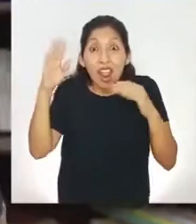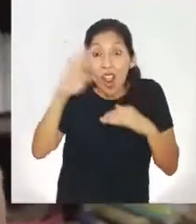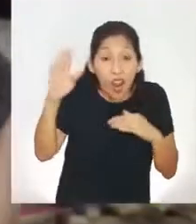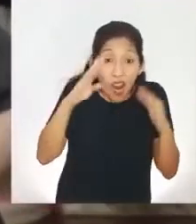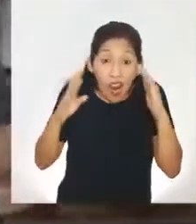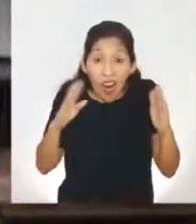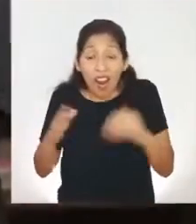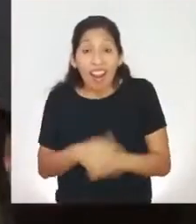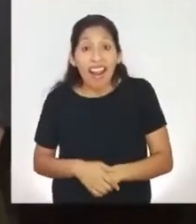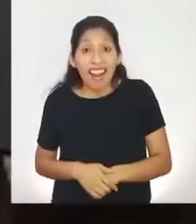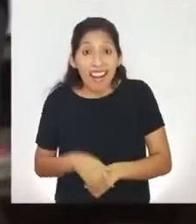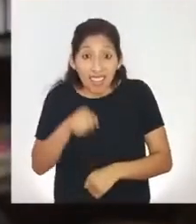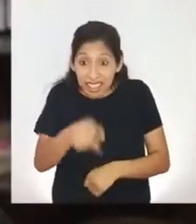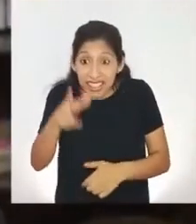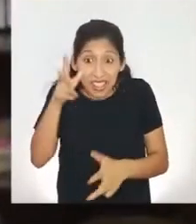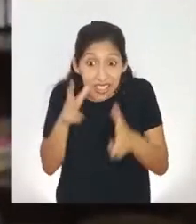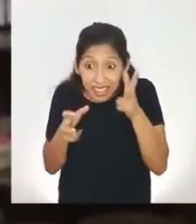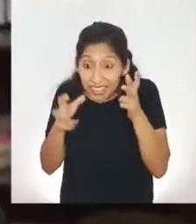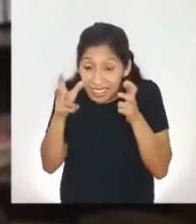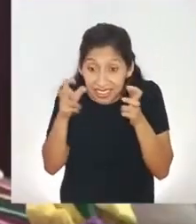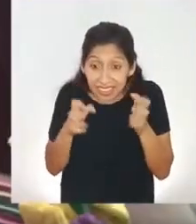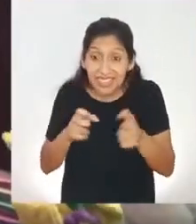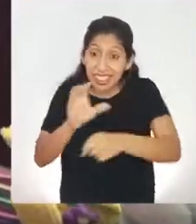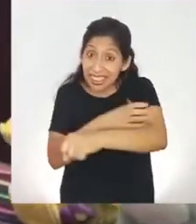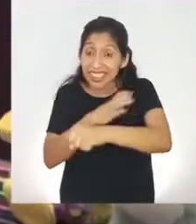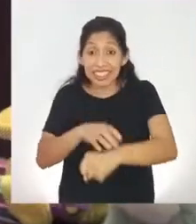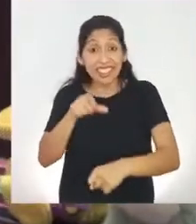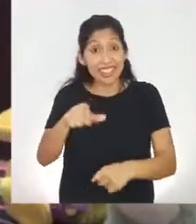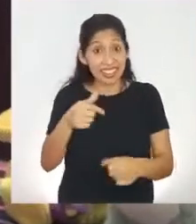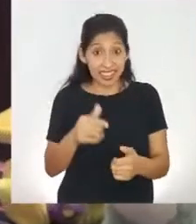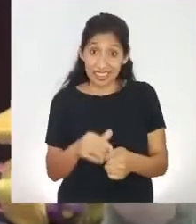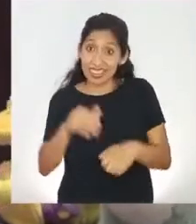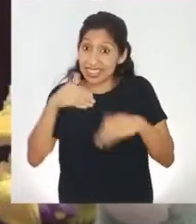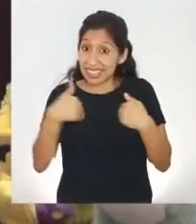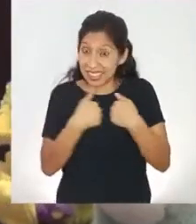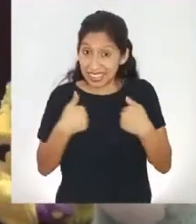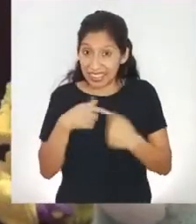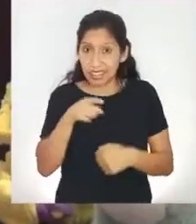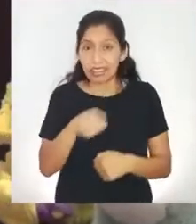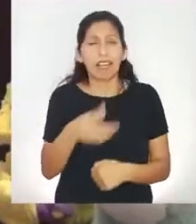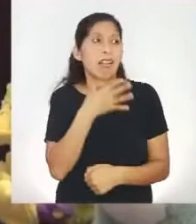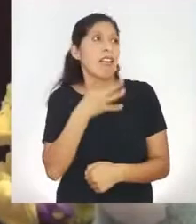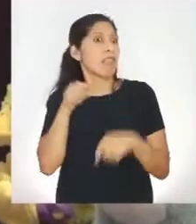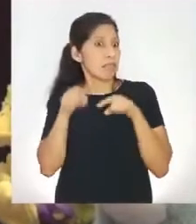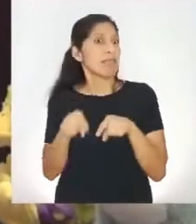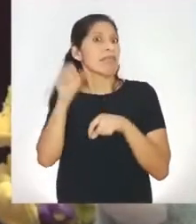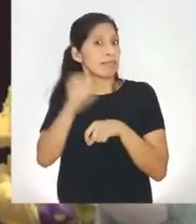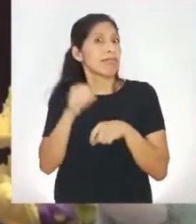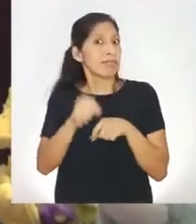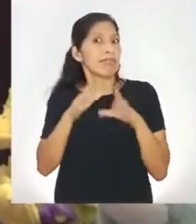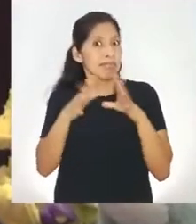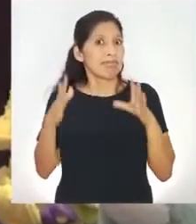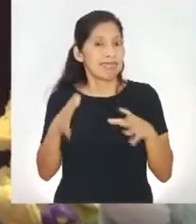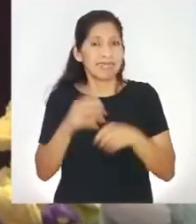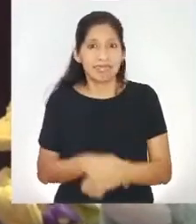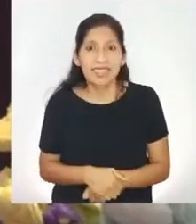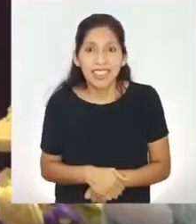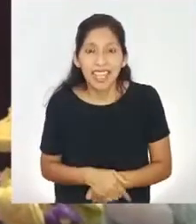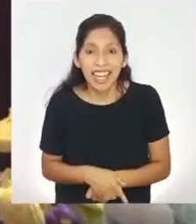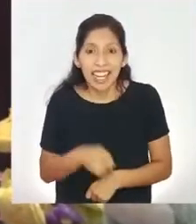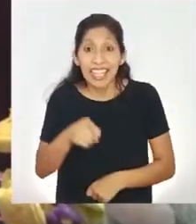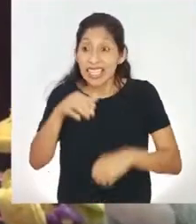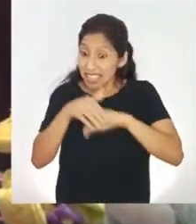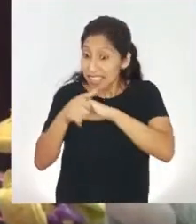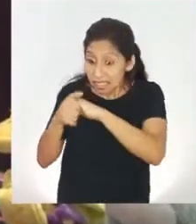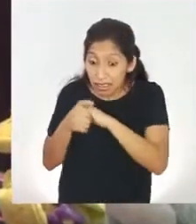¡Hola! Estaban ustedes escuchando la canción de los animalitos. Sí, a ellos les gusta mucho cantar